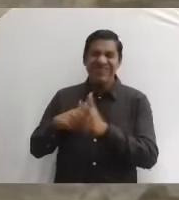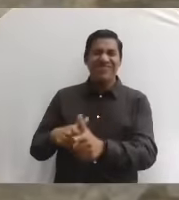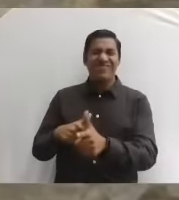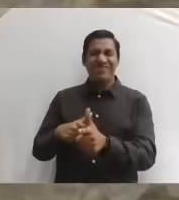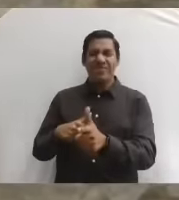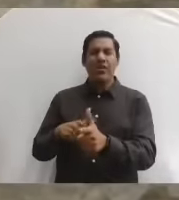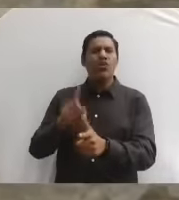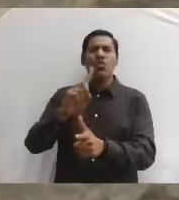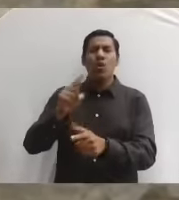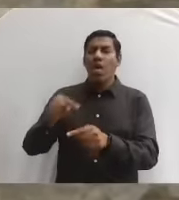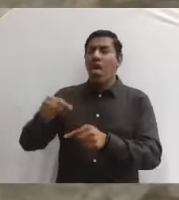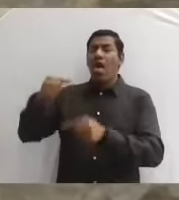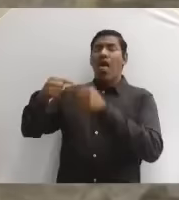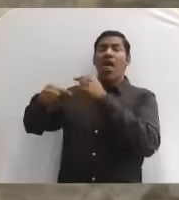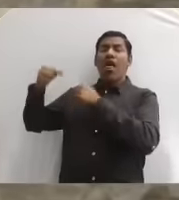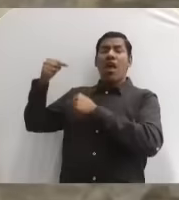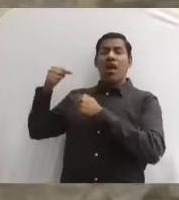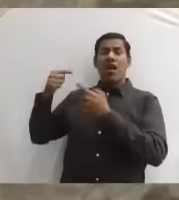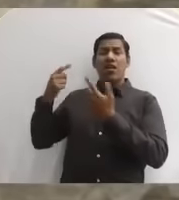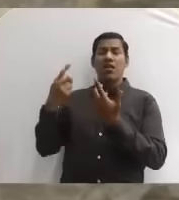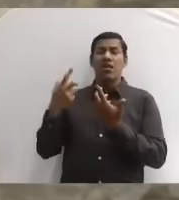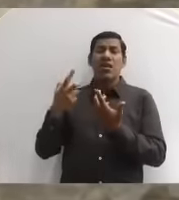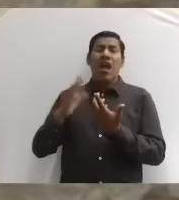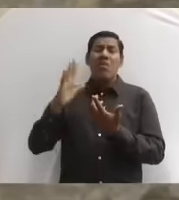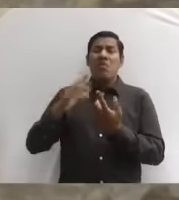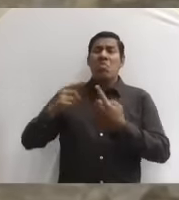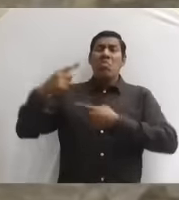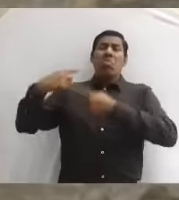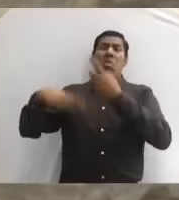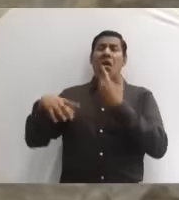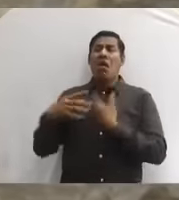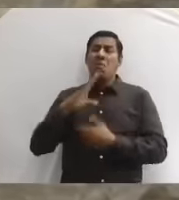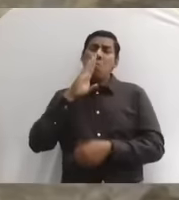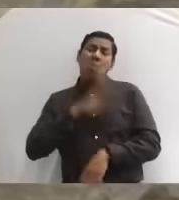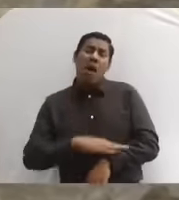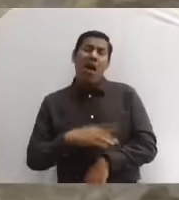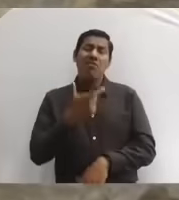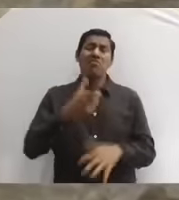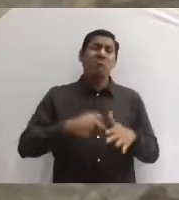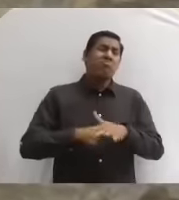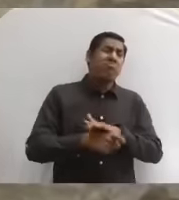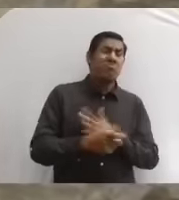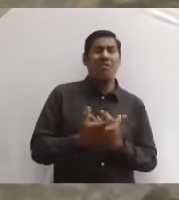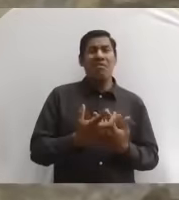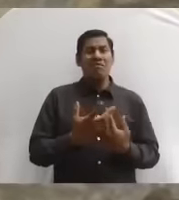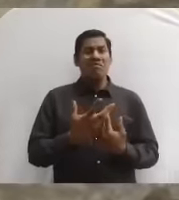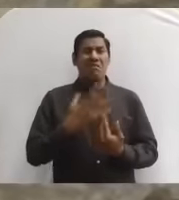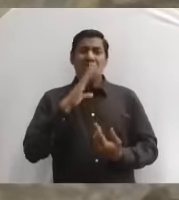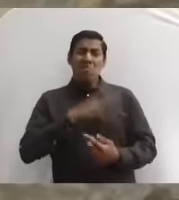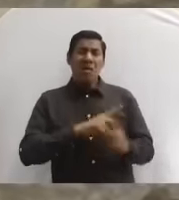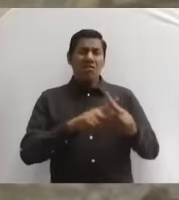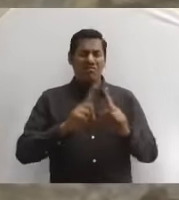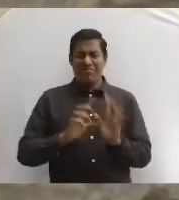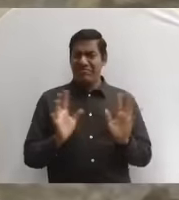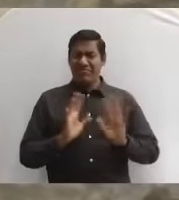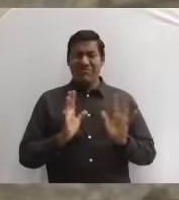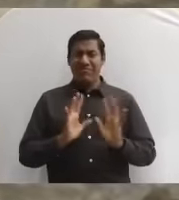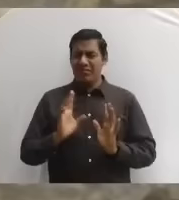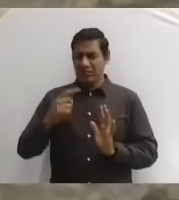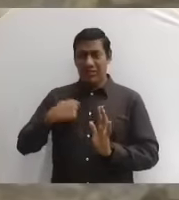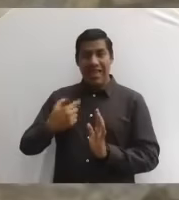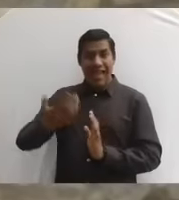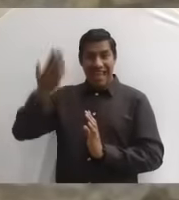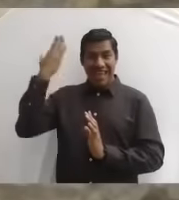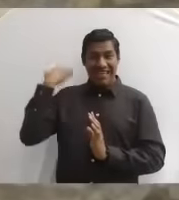va a haber regreso al pasado, que no va a regresar la corrupción, que vamos a avanzar por este camino que